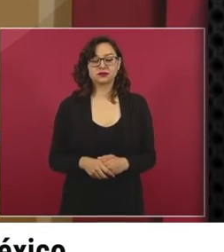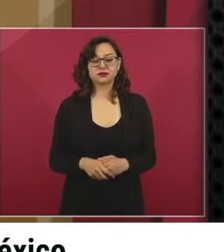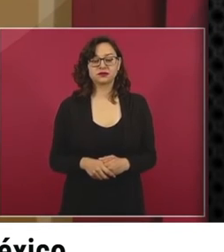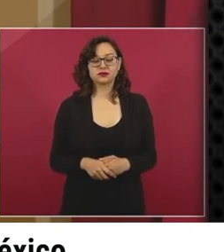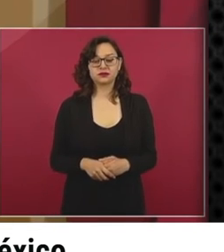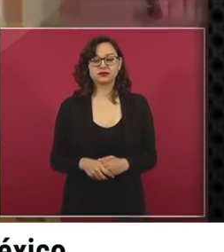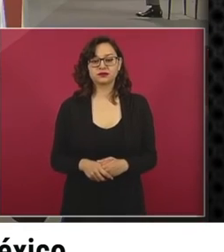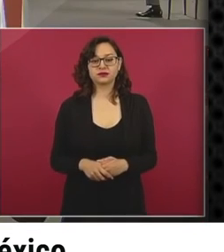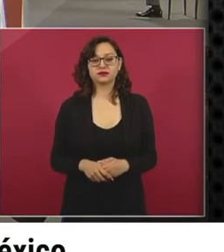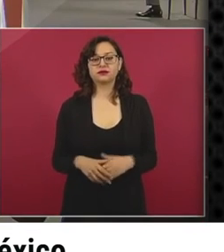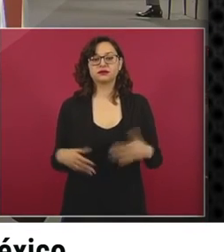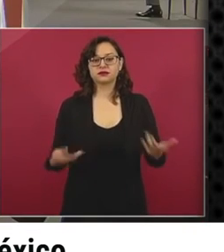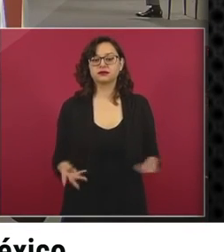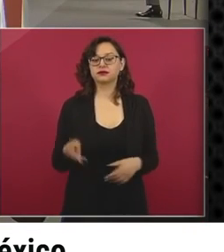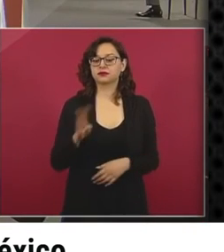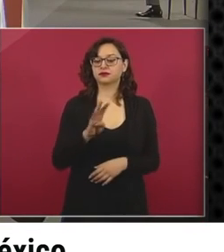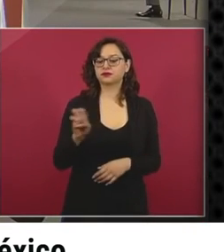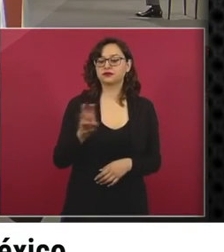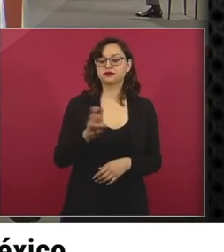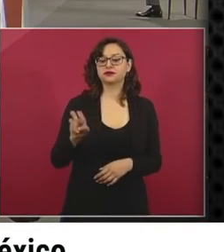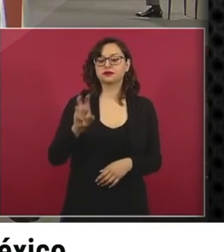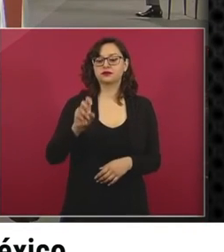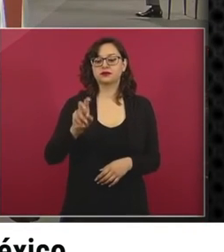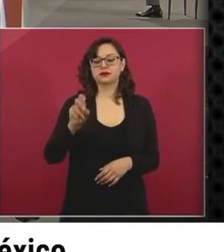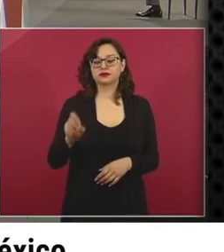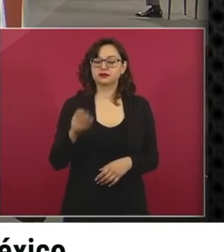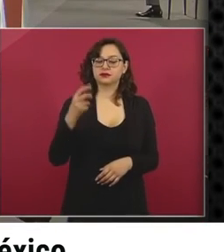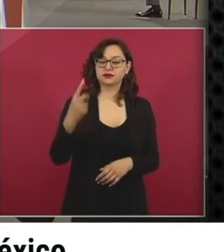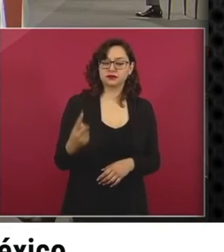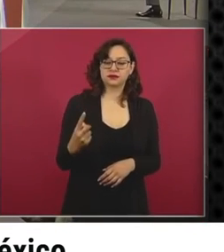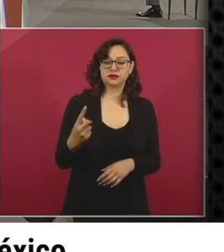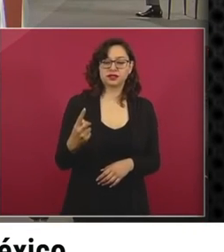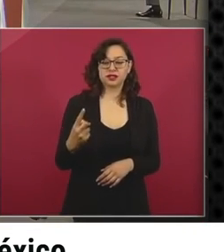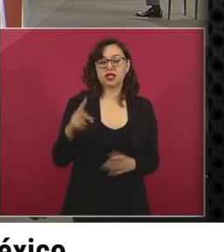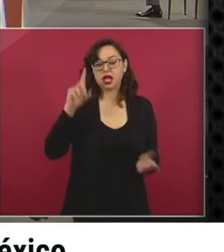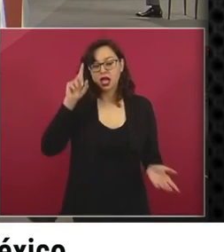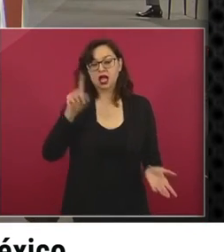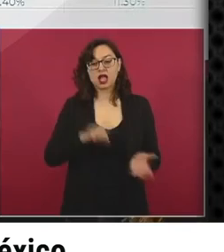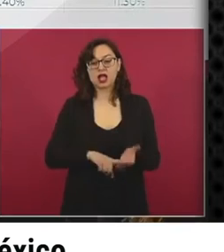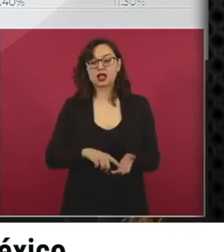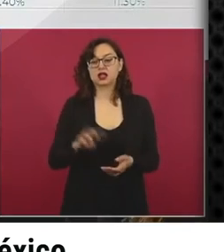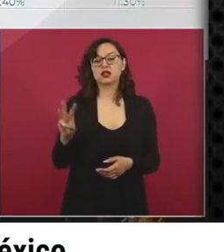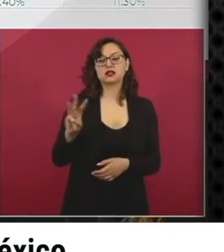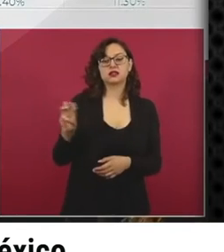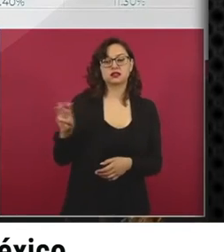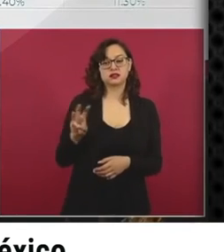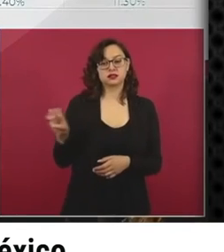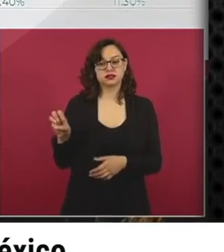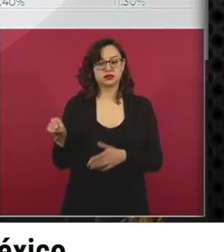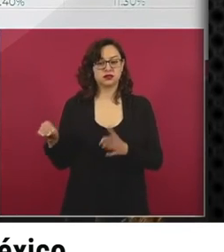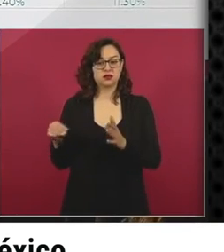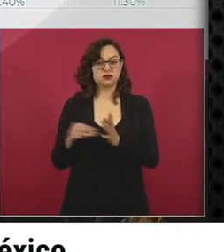de estos cuatrocientos treinta y uno creo que obtuve como 300